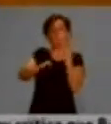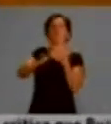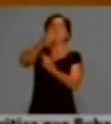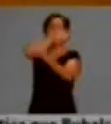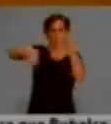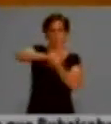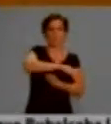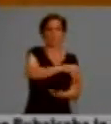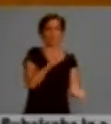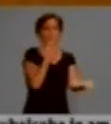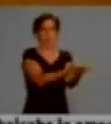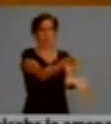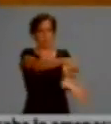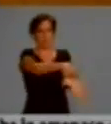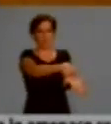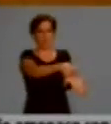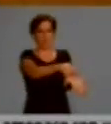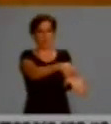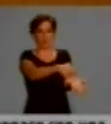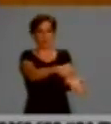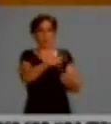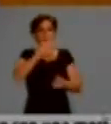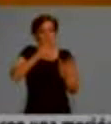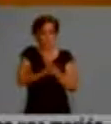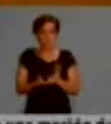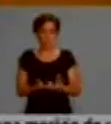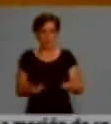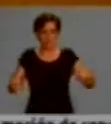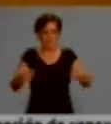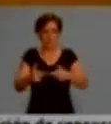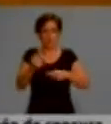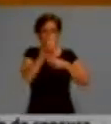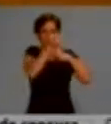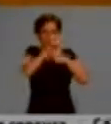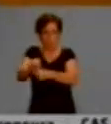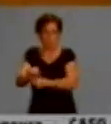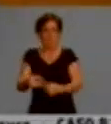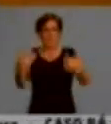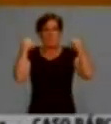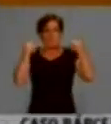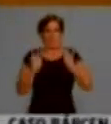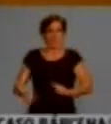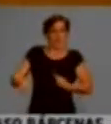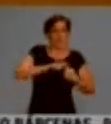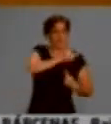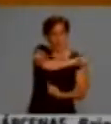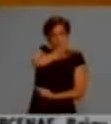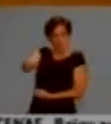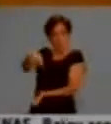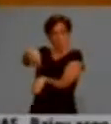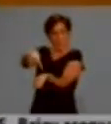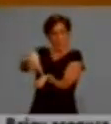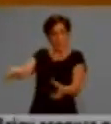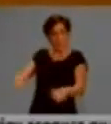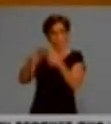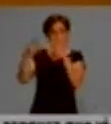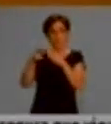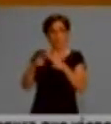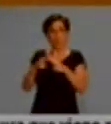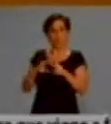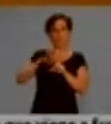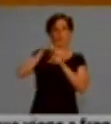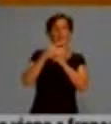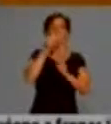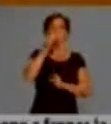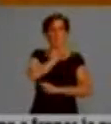que está haciendo, todo el daño, todos los recortes, todas las mentiras, todos los sacrificios que le exigen a la sociedad, destruyendo el estado de